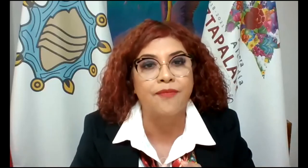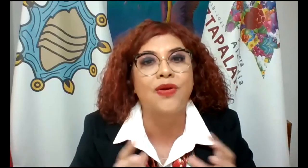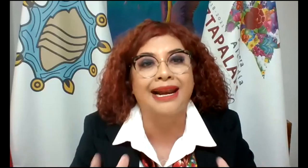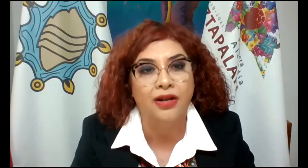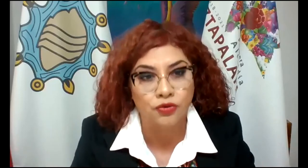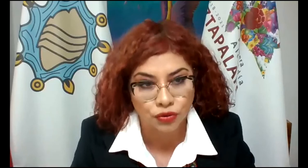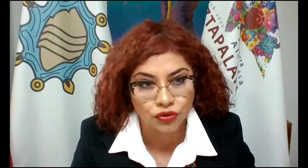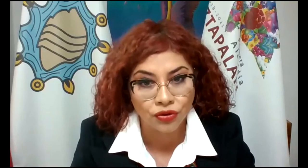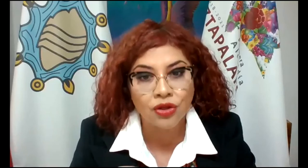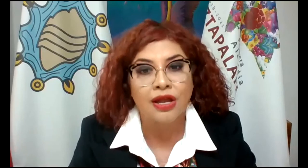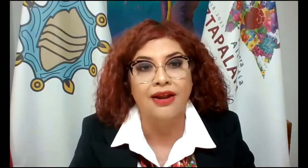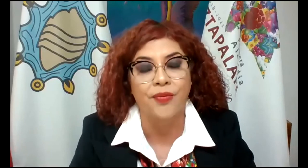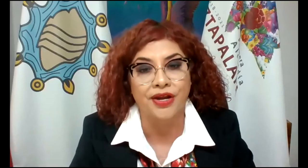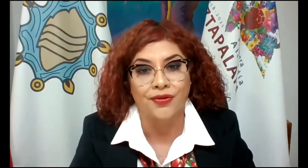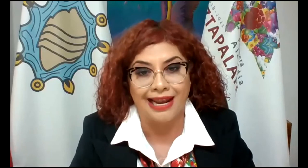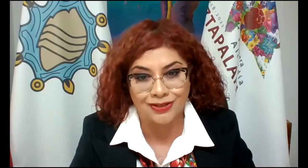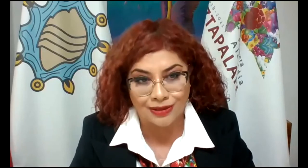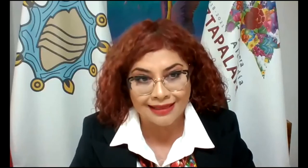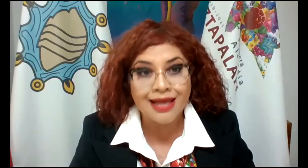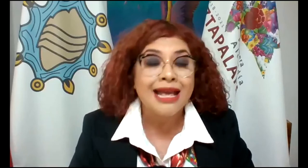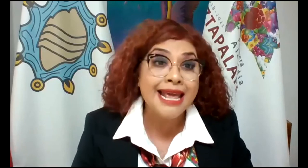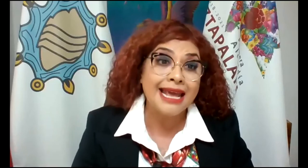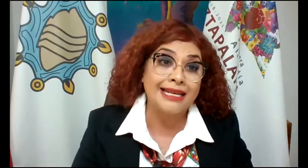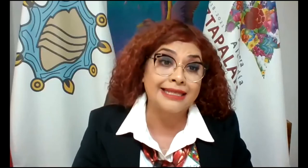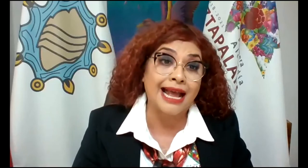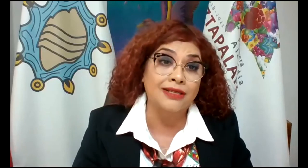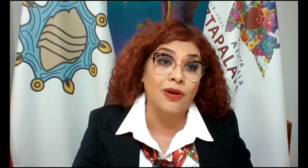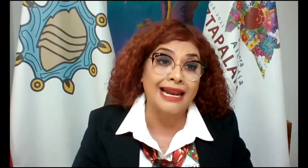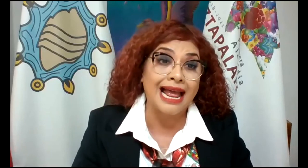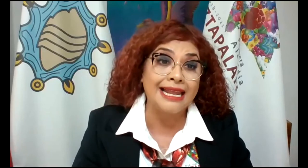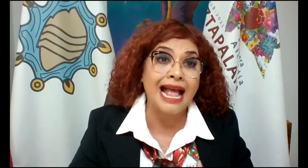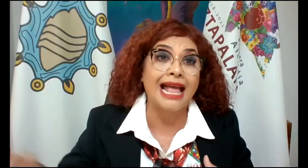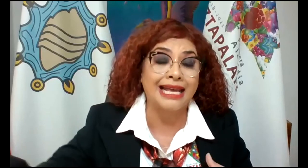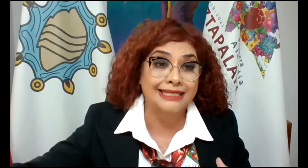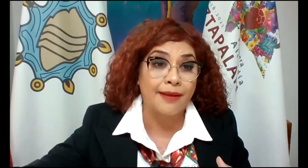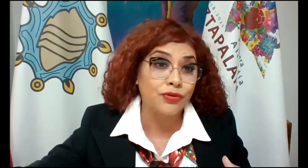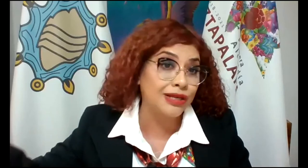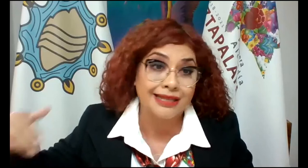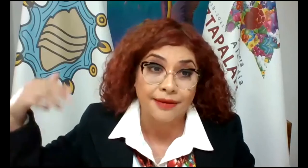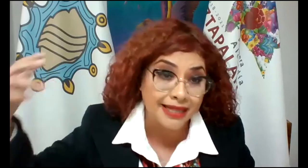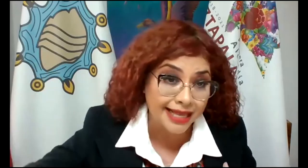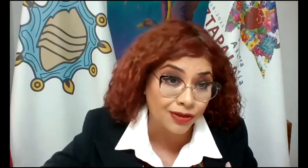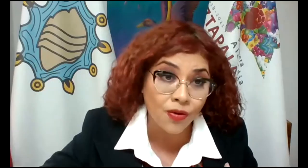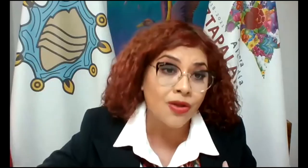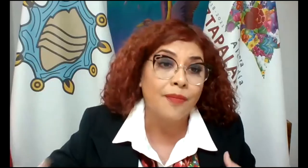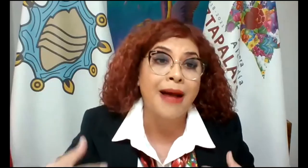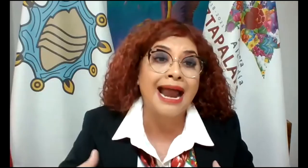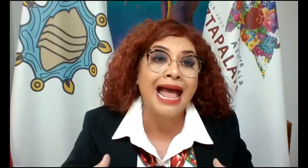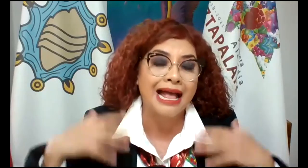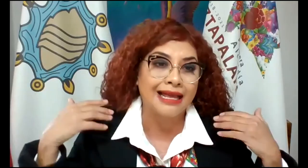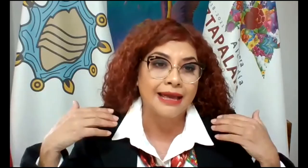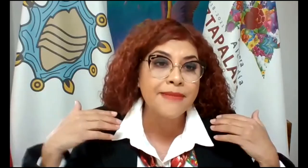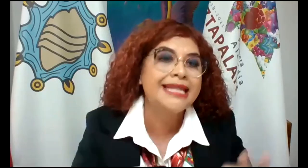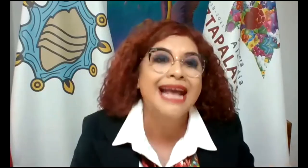por ejemplo, en la reconstrucción, el gobierno de la ciudad. Y en este caso, la alcaldía estamos interviniendo